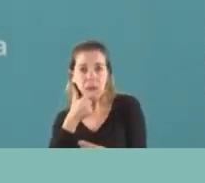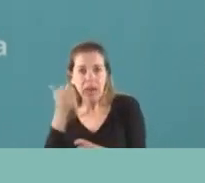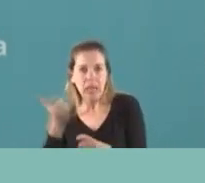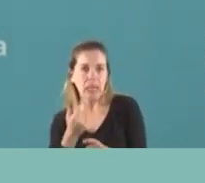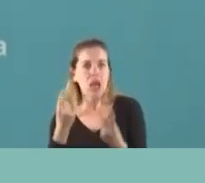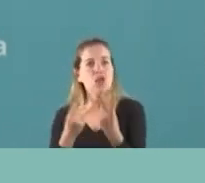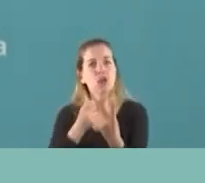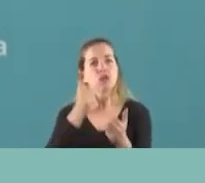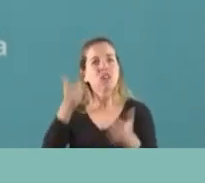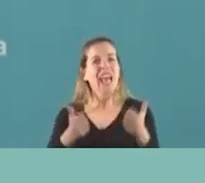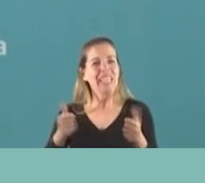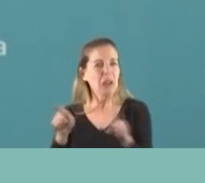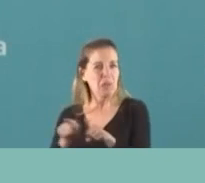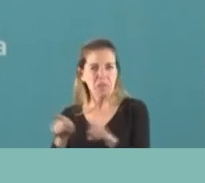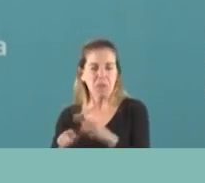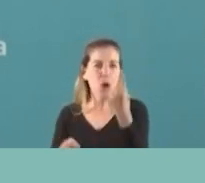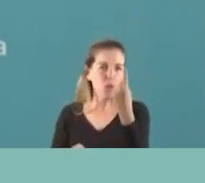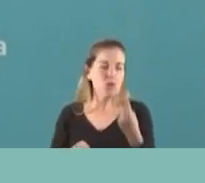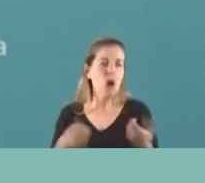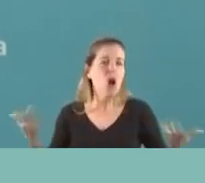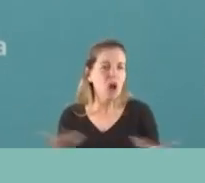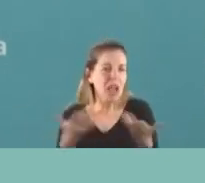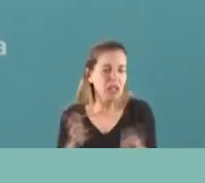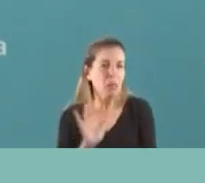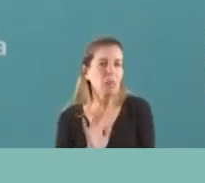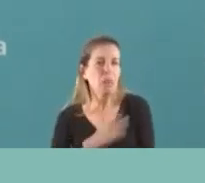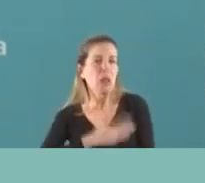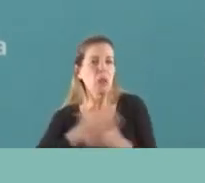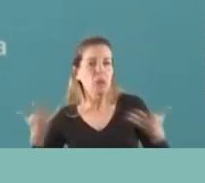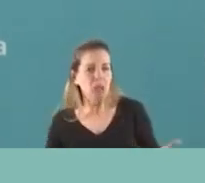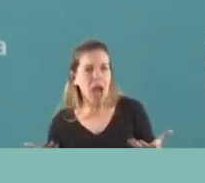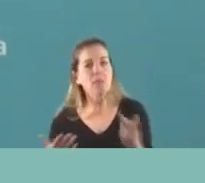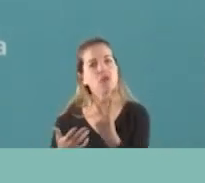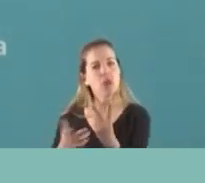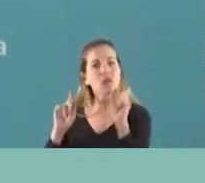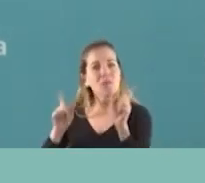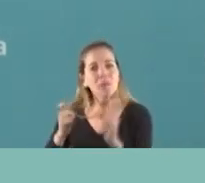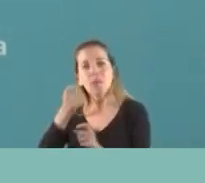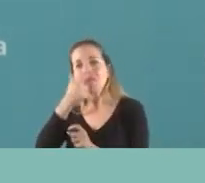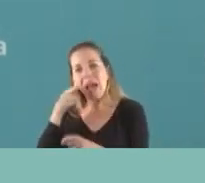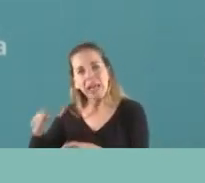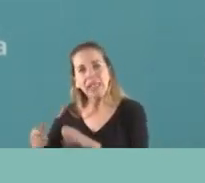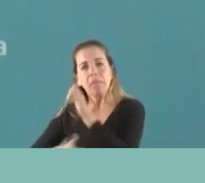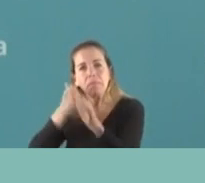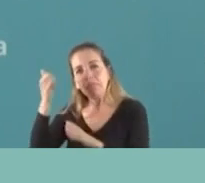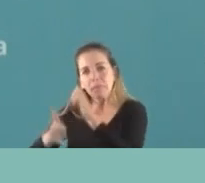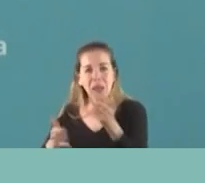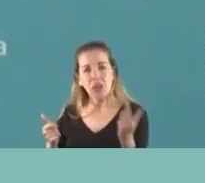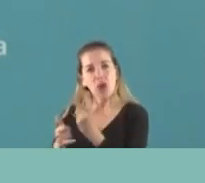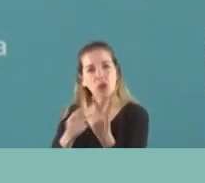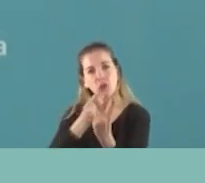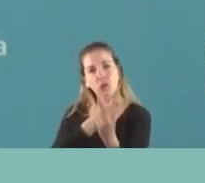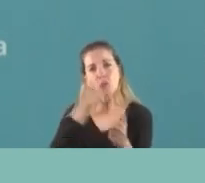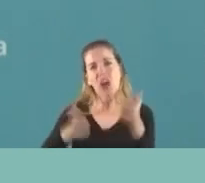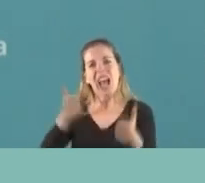lo mismo no dijo una era es puro entusiasmo y la otra es entusiasmo con no sé qué pero digo el mismo Mauricio macri está hablando de que esas dos opciones representan lo mismo